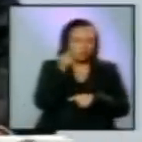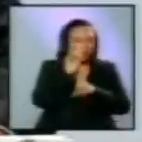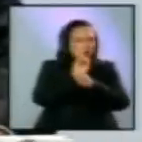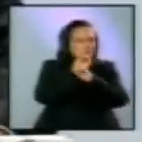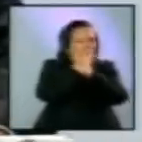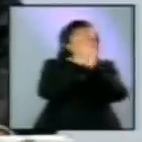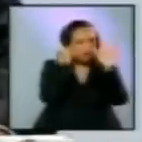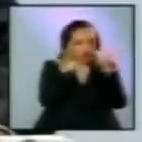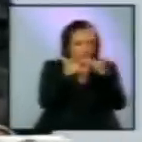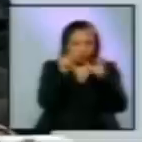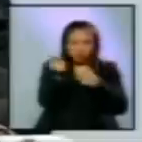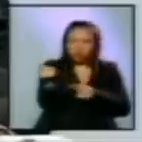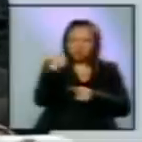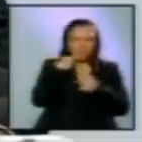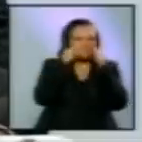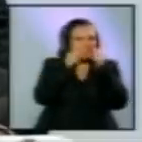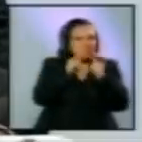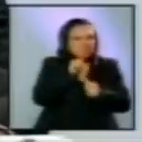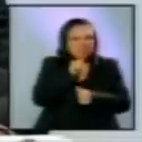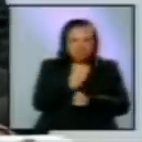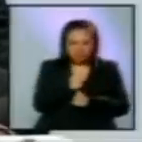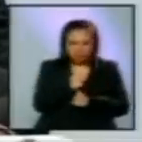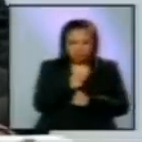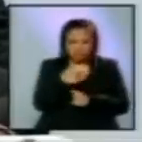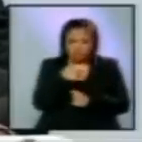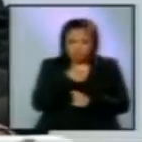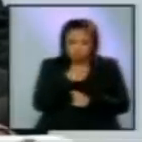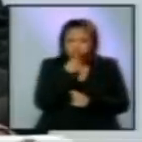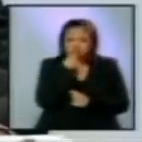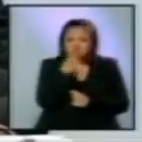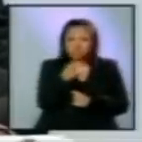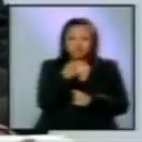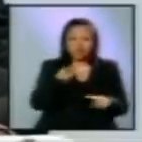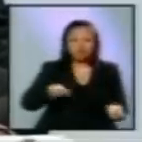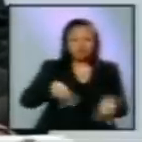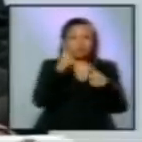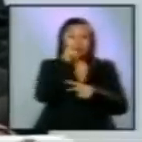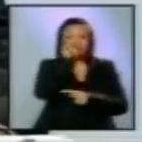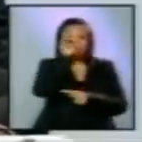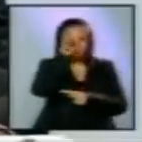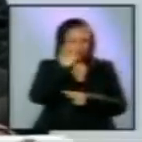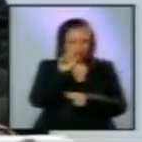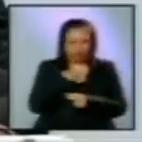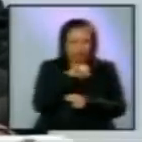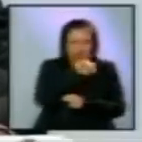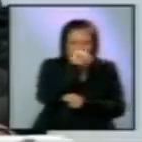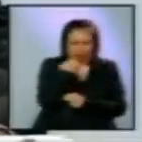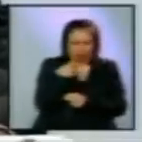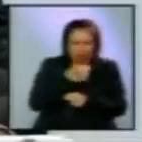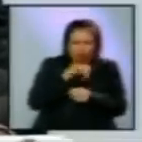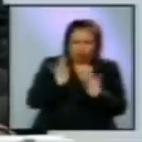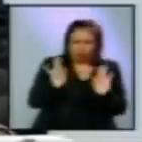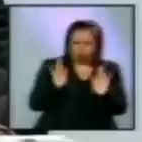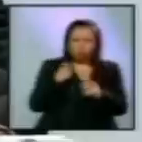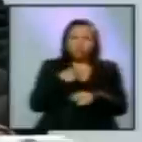puntual porque usted no me ha querido escuchar. Nunca he hablado de privatizar a Pemex. He hablado de modernizar